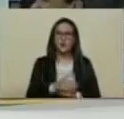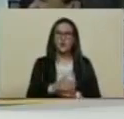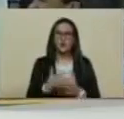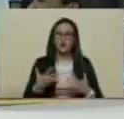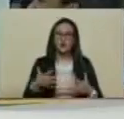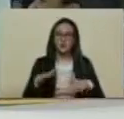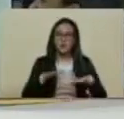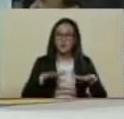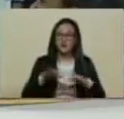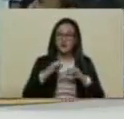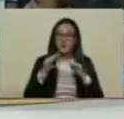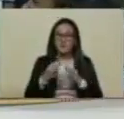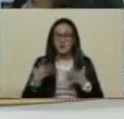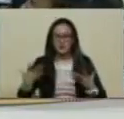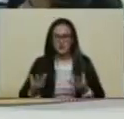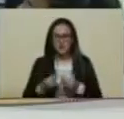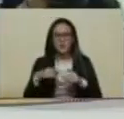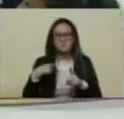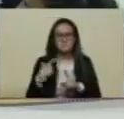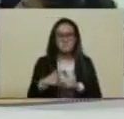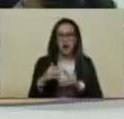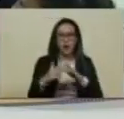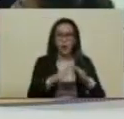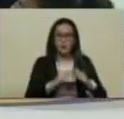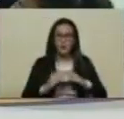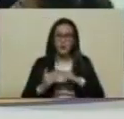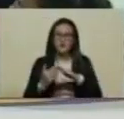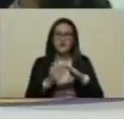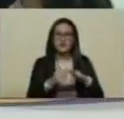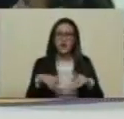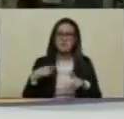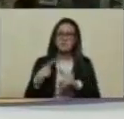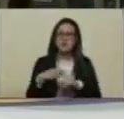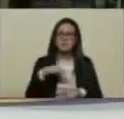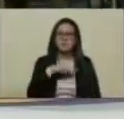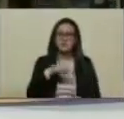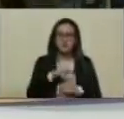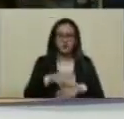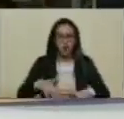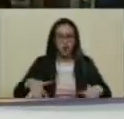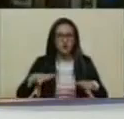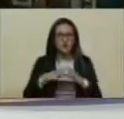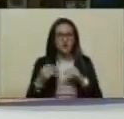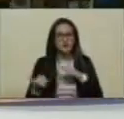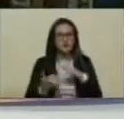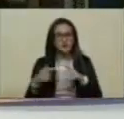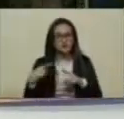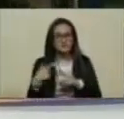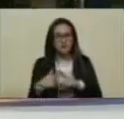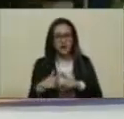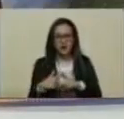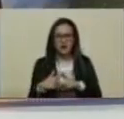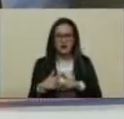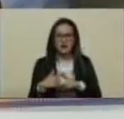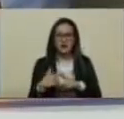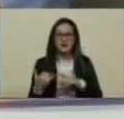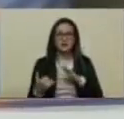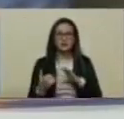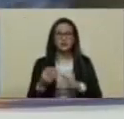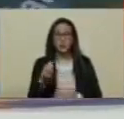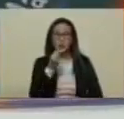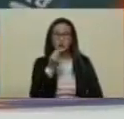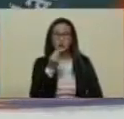el movimiento de familias, acompañados por la comunidad, por las misiones, por las instituciones, por el Instituto Nacional